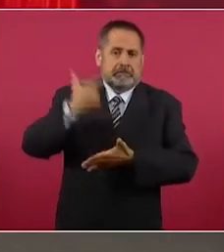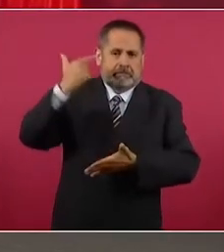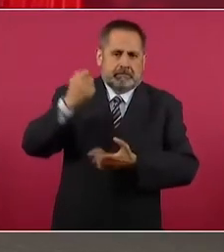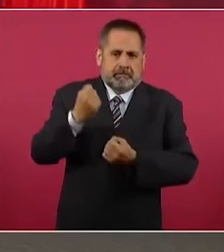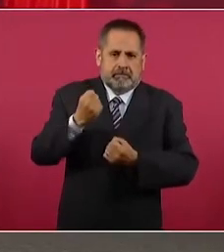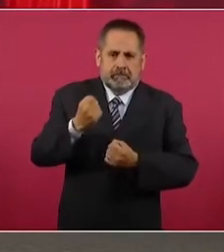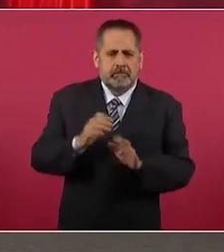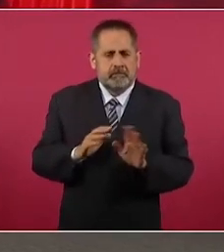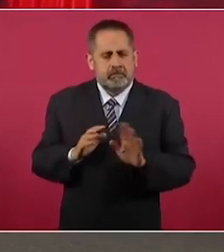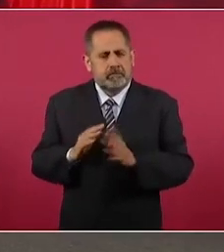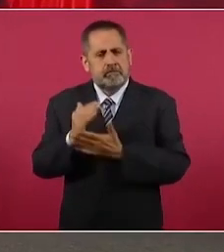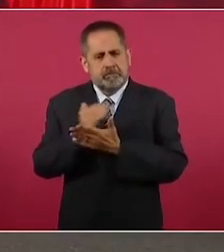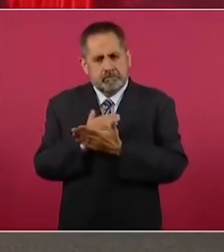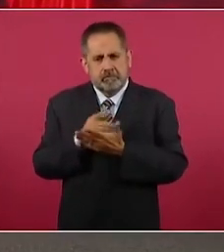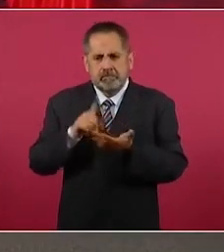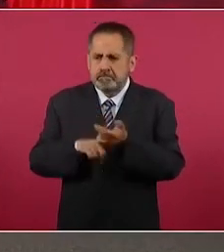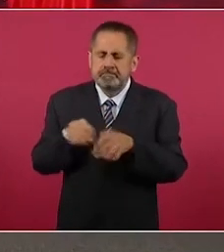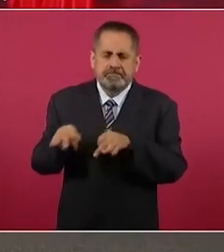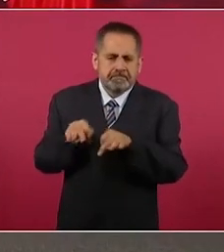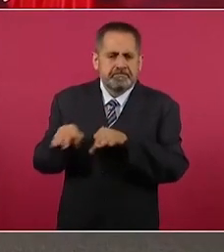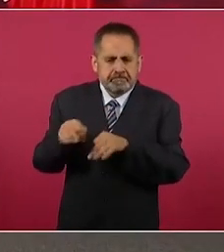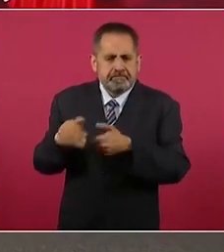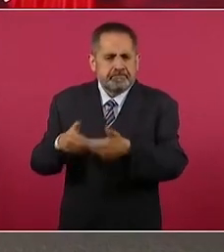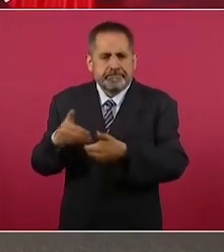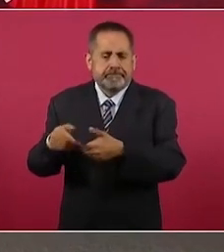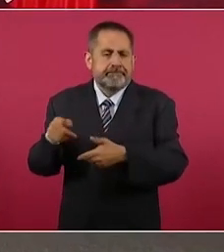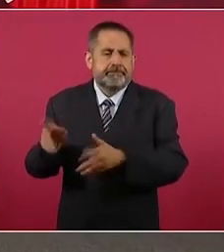tan fuerte, está muy bien, está trabajando,